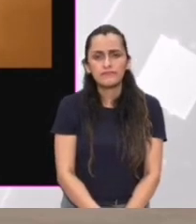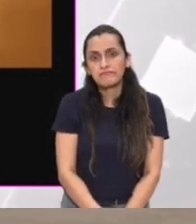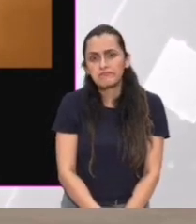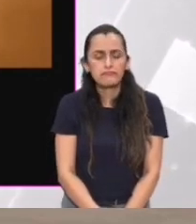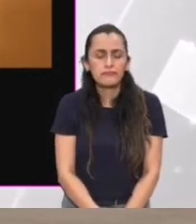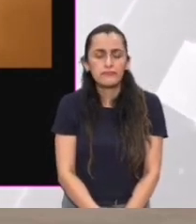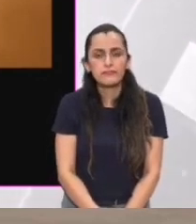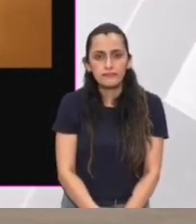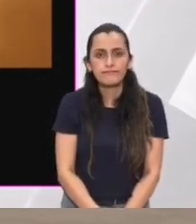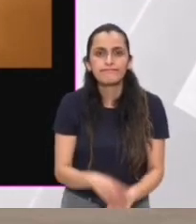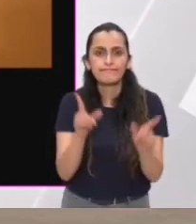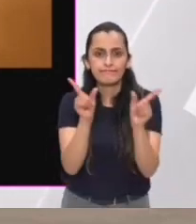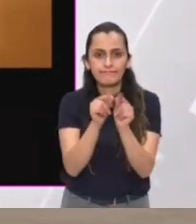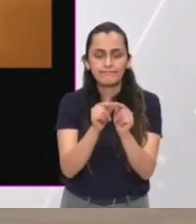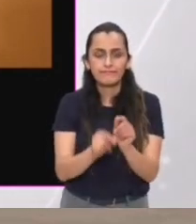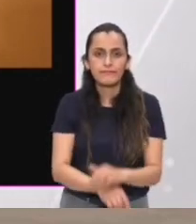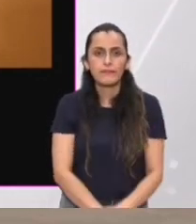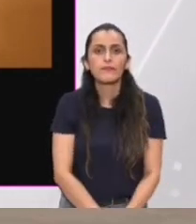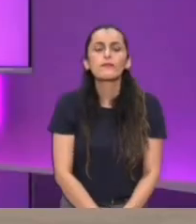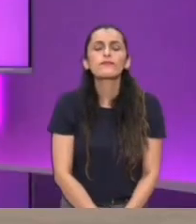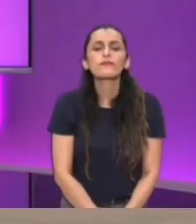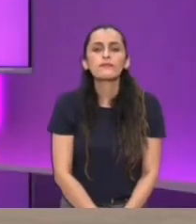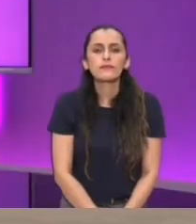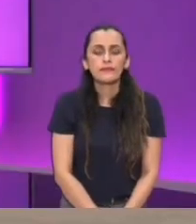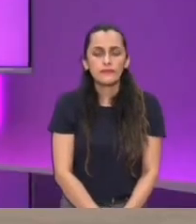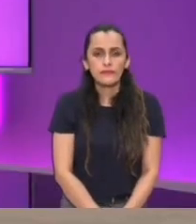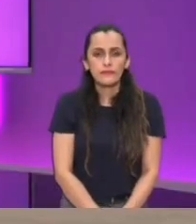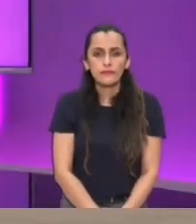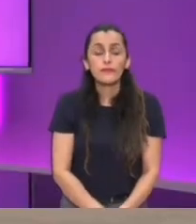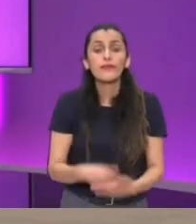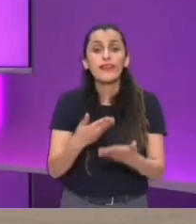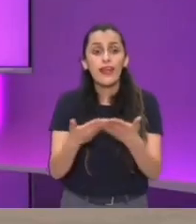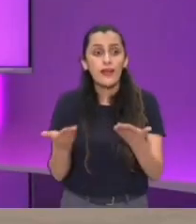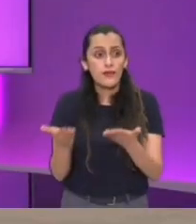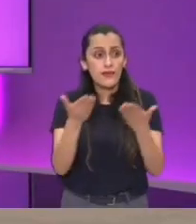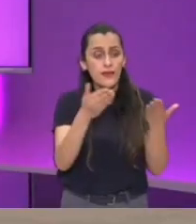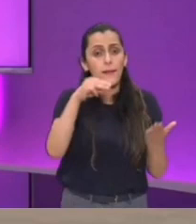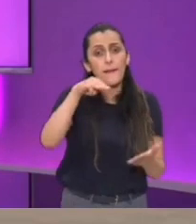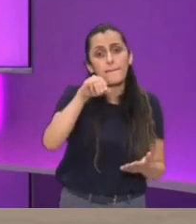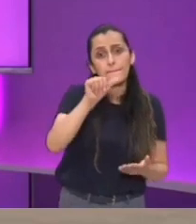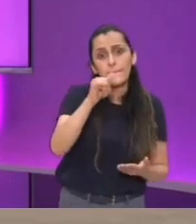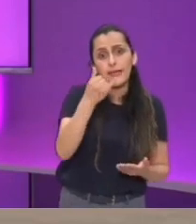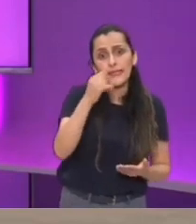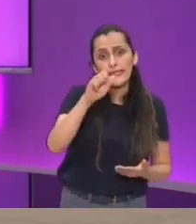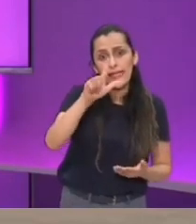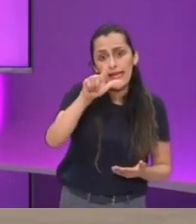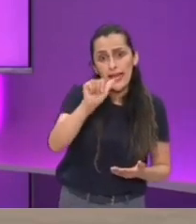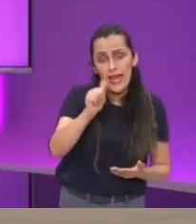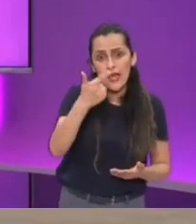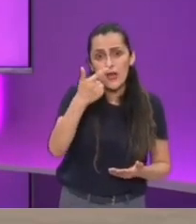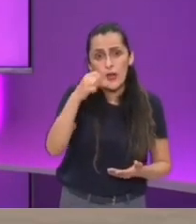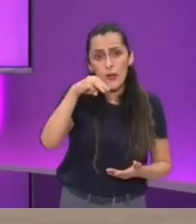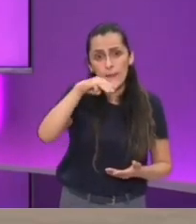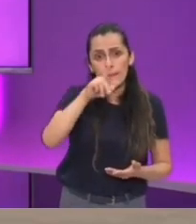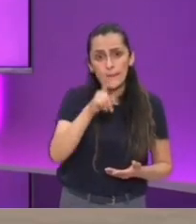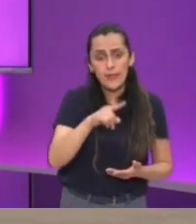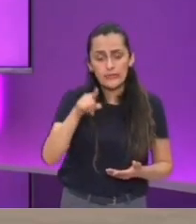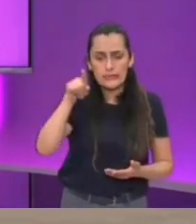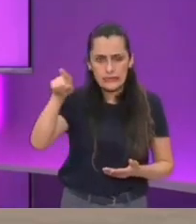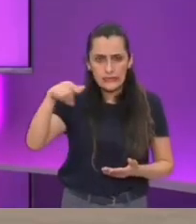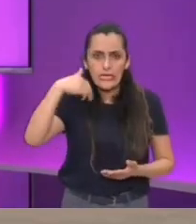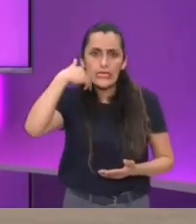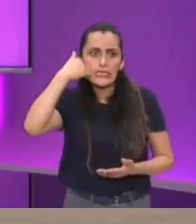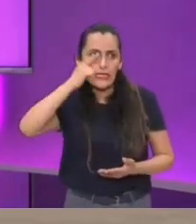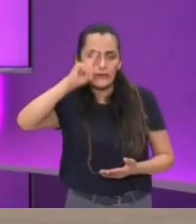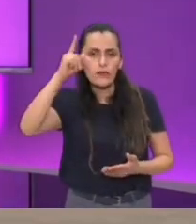Pues no, nada más. Vamos ahora con Mayela Gómez Maldonado, que es la que está pidiendo, la representante del